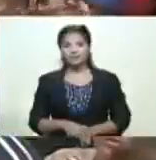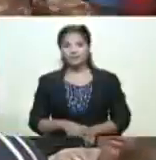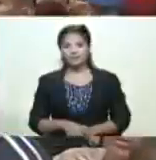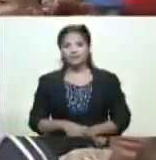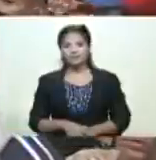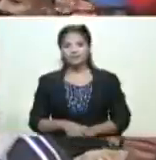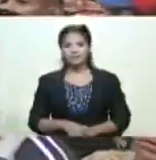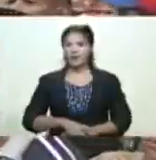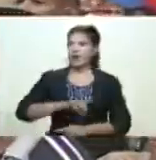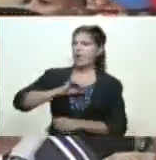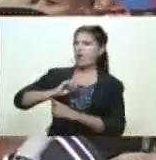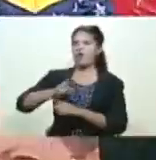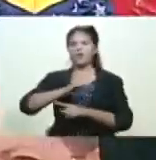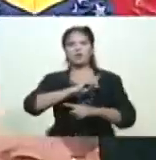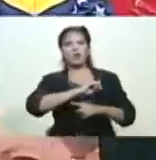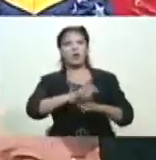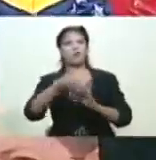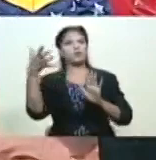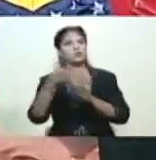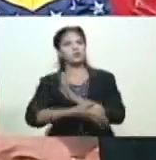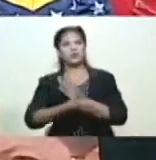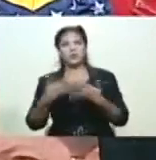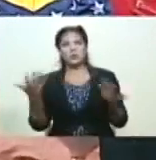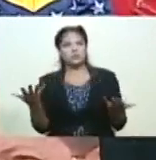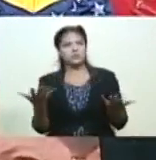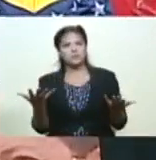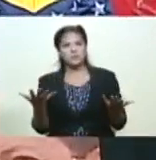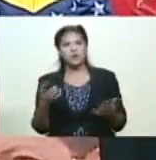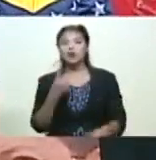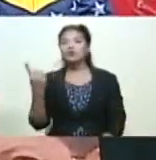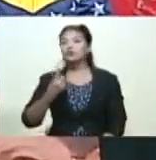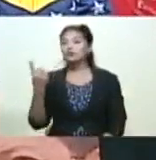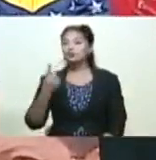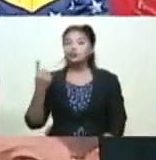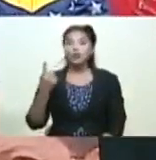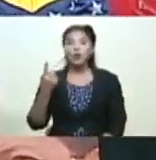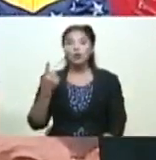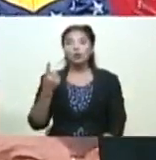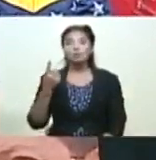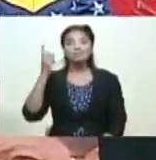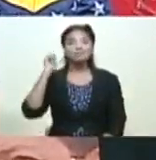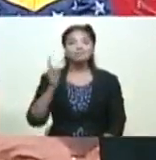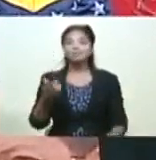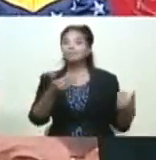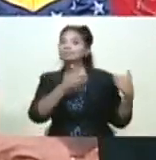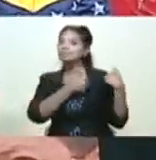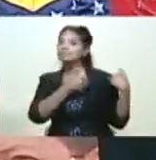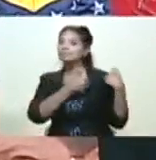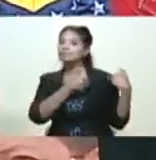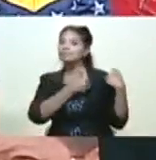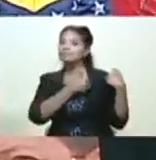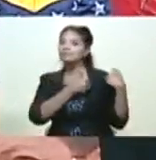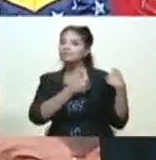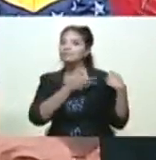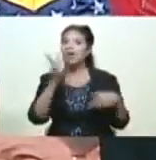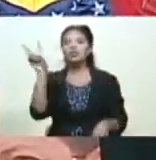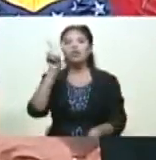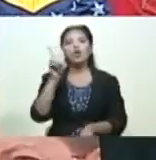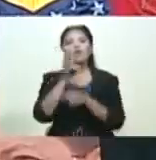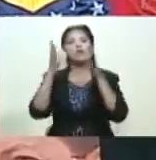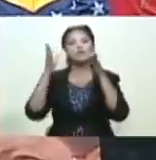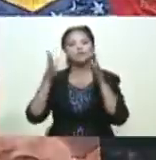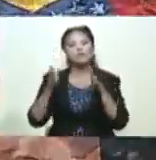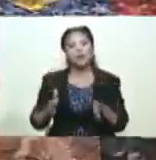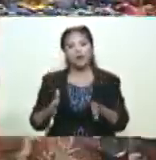A dar órdenes de un asunto que solo es competencia de los